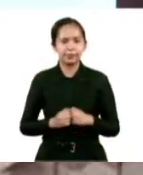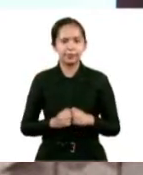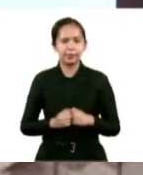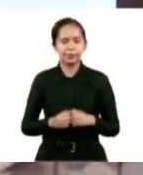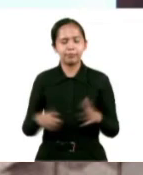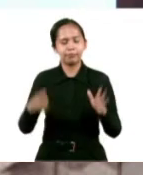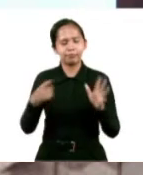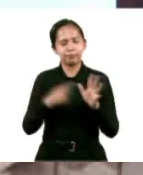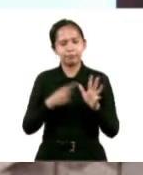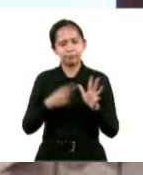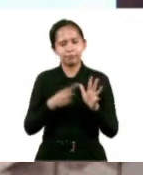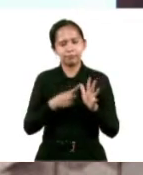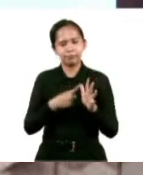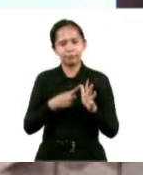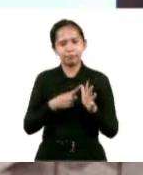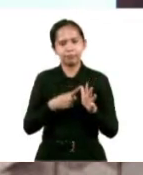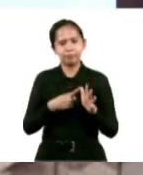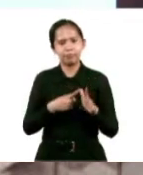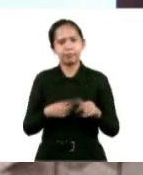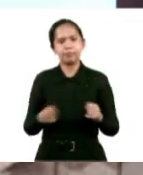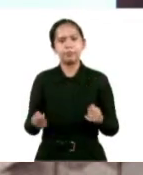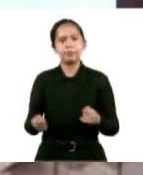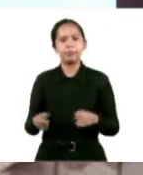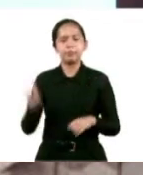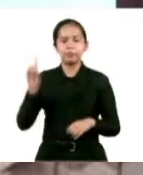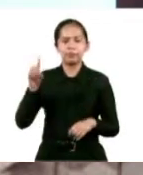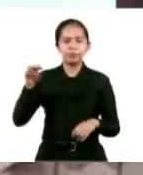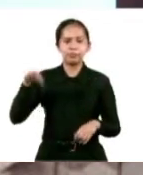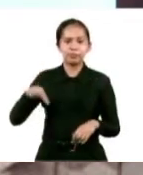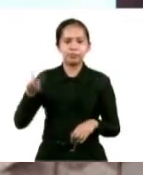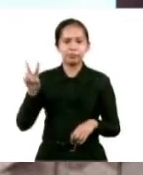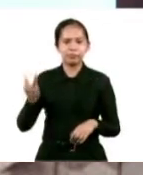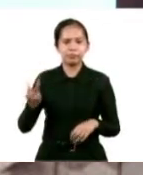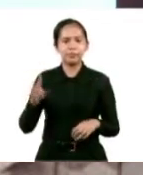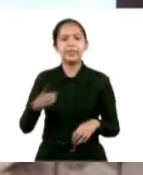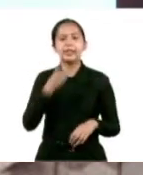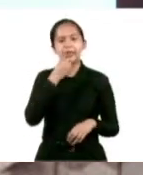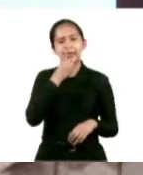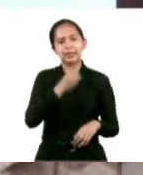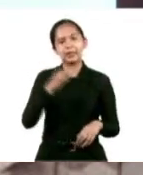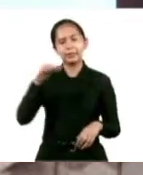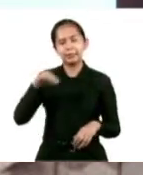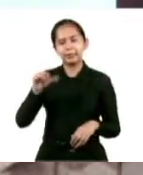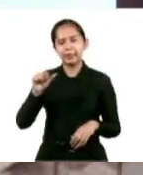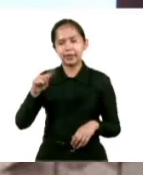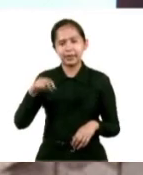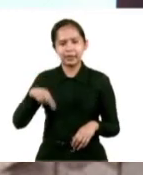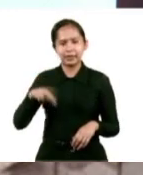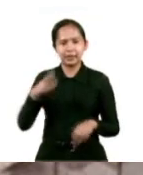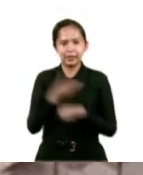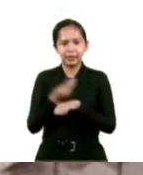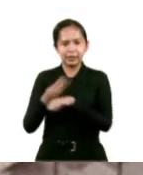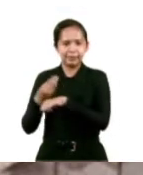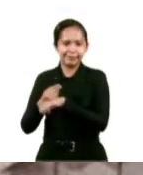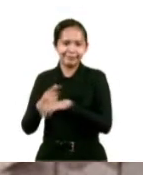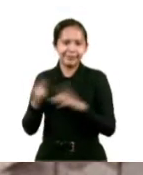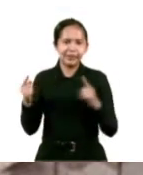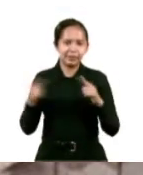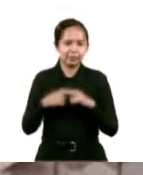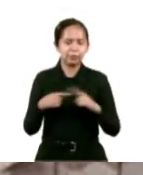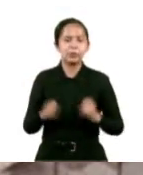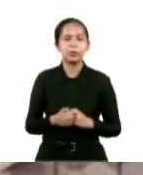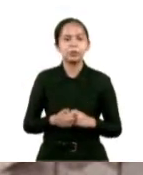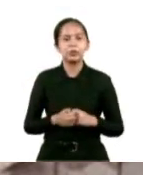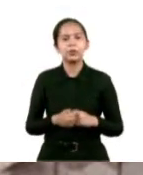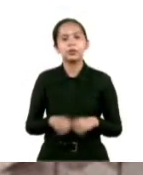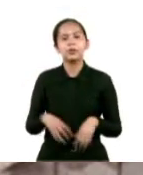Quinto punto, deficiencias reconocidas por DNB en el manual de mantenimiento. En el cuarto informe